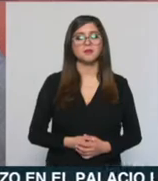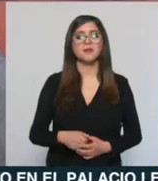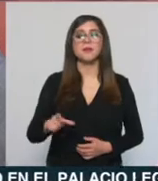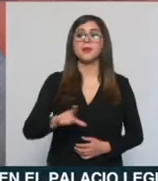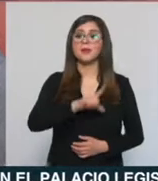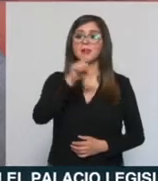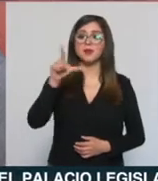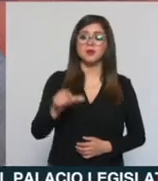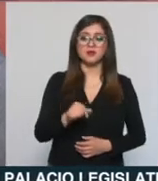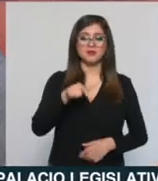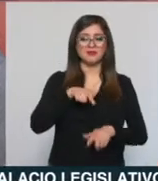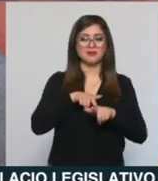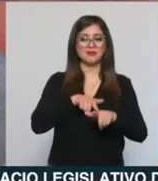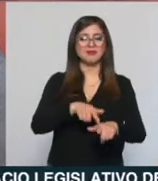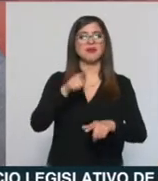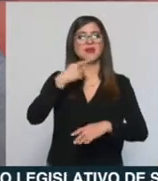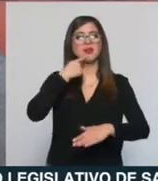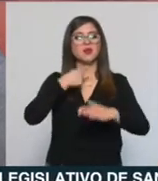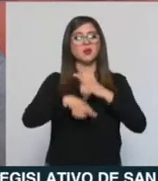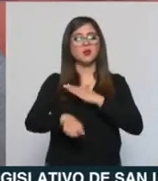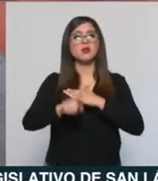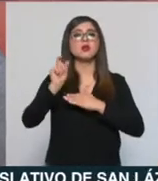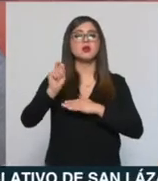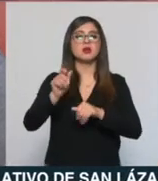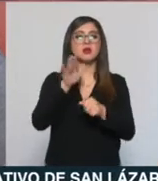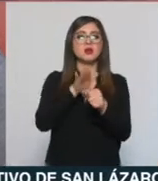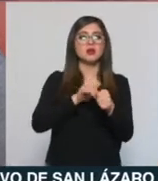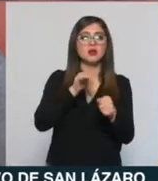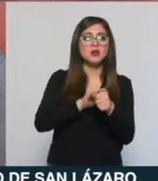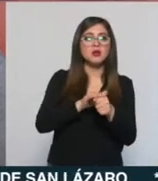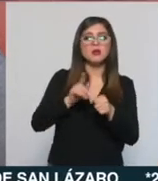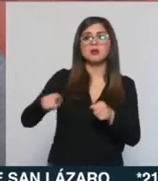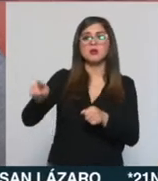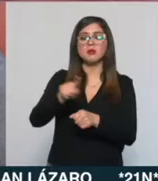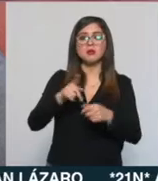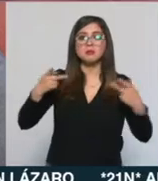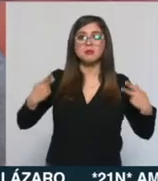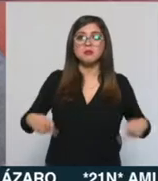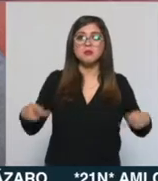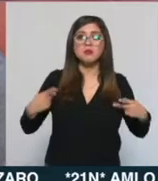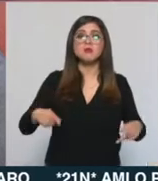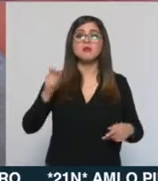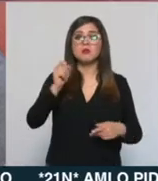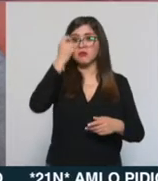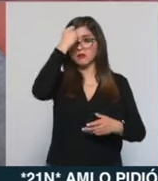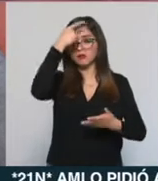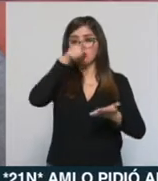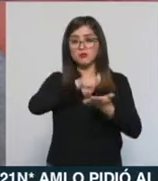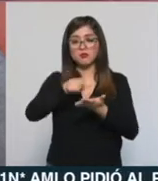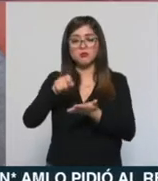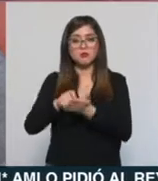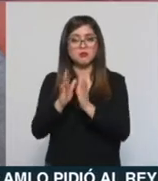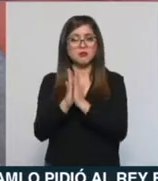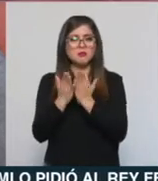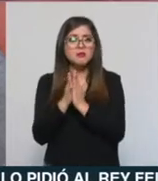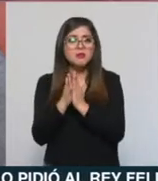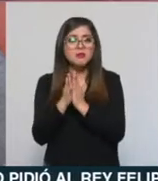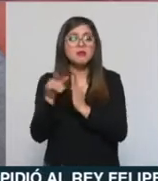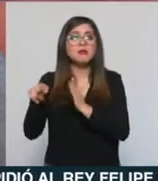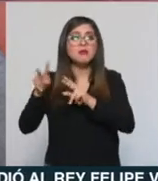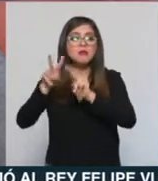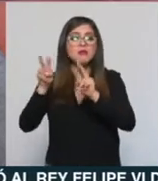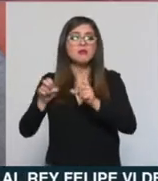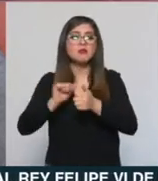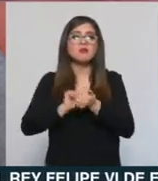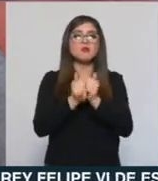de nuevas denuncias de mujeres que han sido víctimas de acoso por parte de personalidades del mundo literario, el tema adquiere un nuevo impulso que